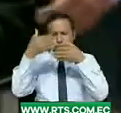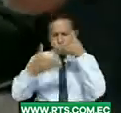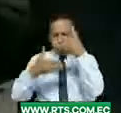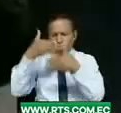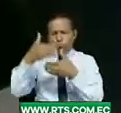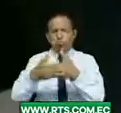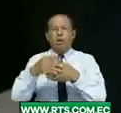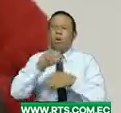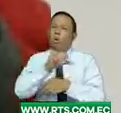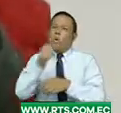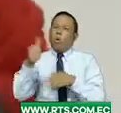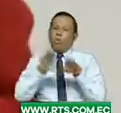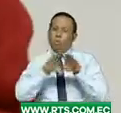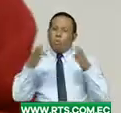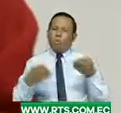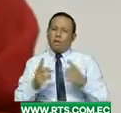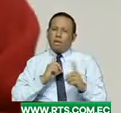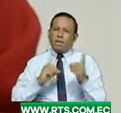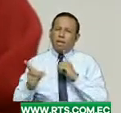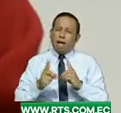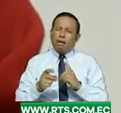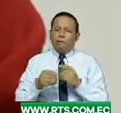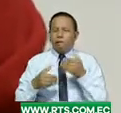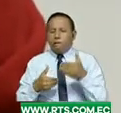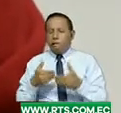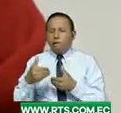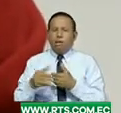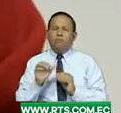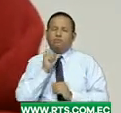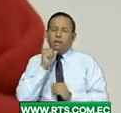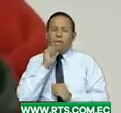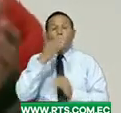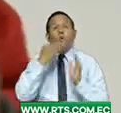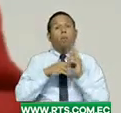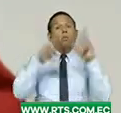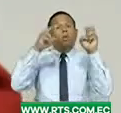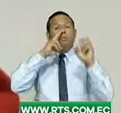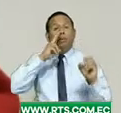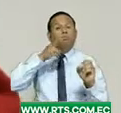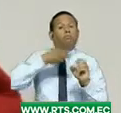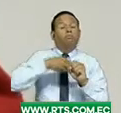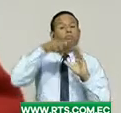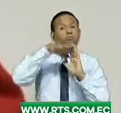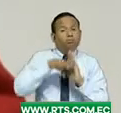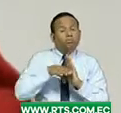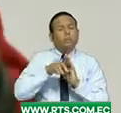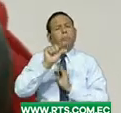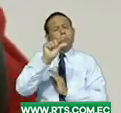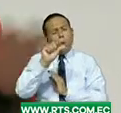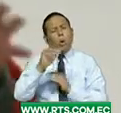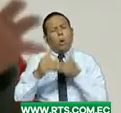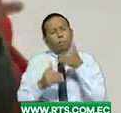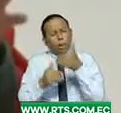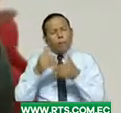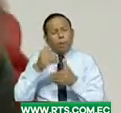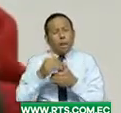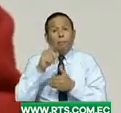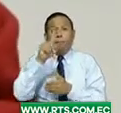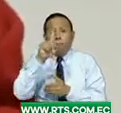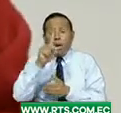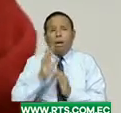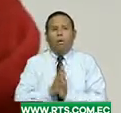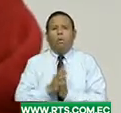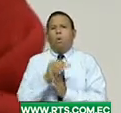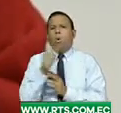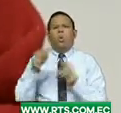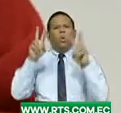avances. En el primer tema, el tema de los subsidios, sí, hay avances parciales, pero en temas centrales, como